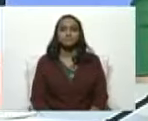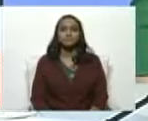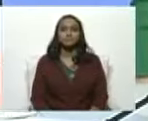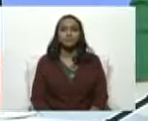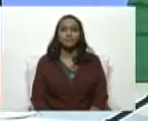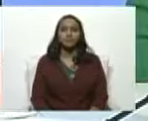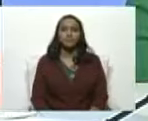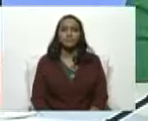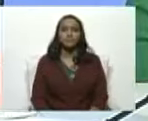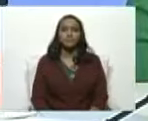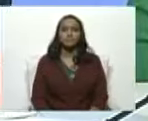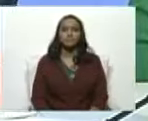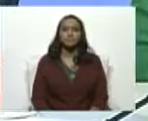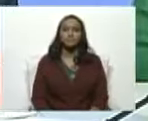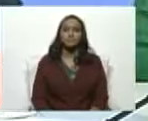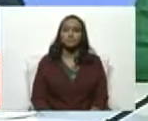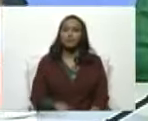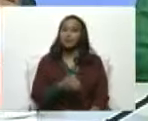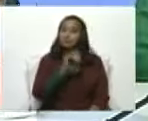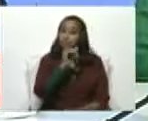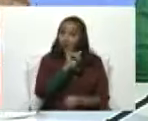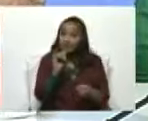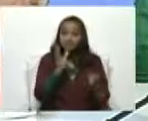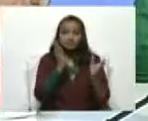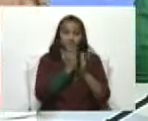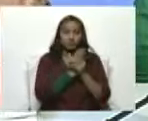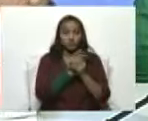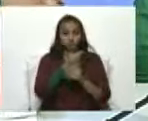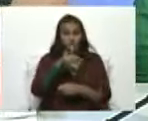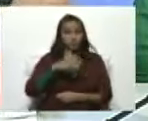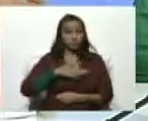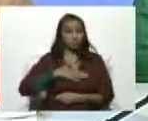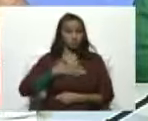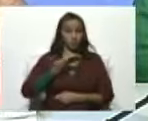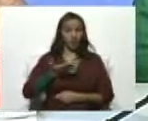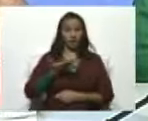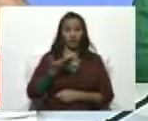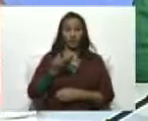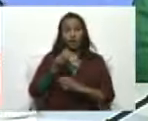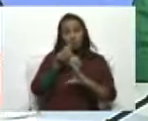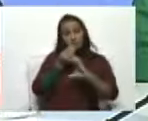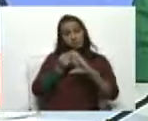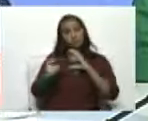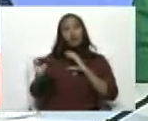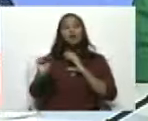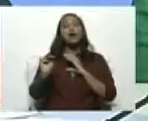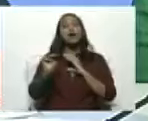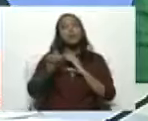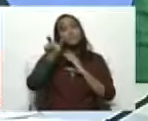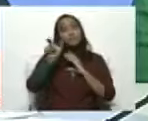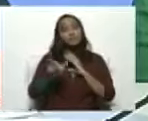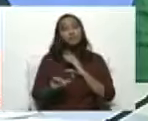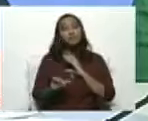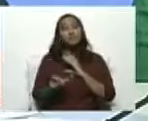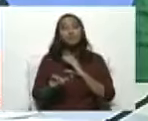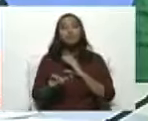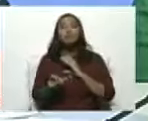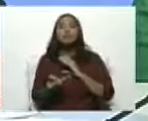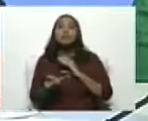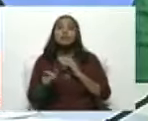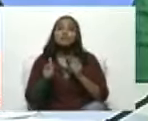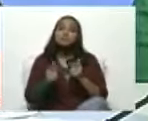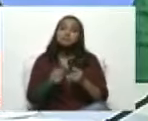De una vez, registrarlo. Es más, eso usted se lo puede enviar a personas por un mensaje. Si usted lo tiene en